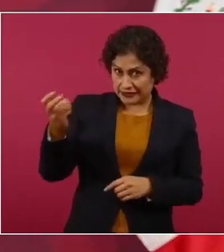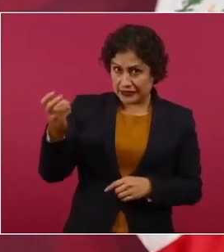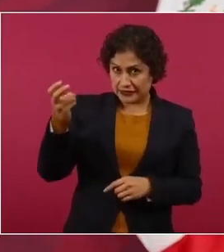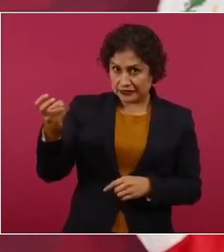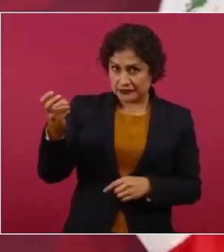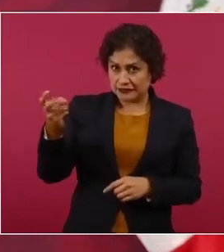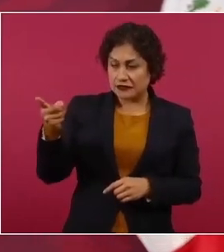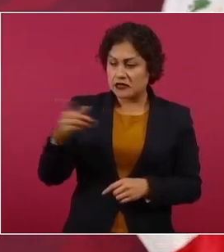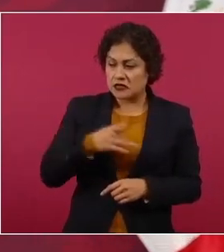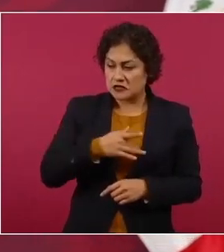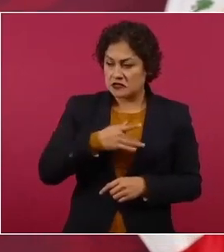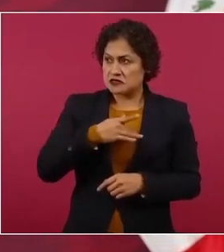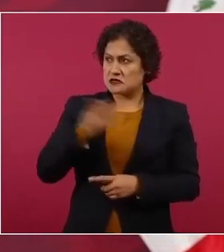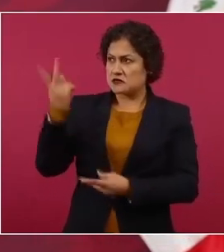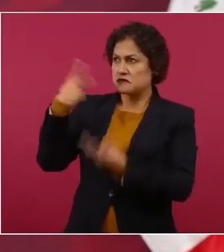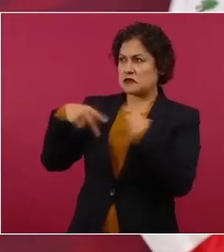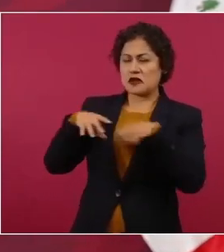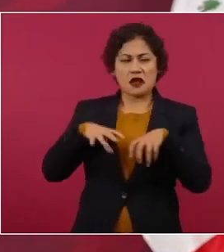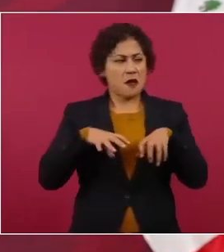colonizadora.